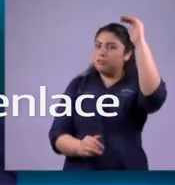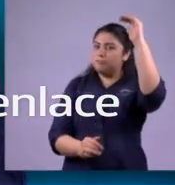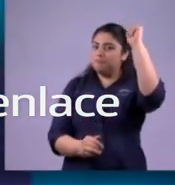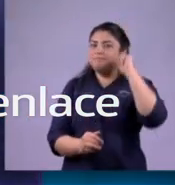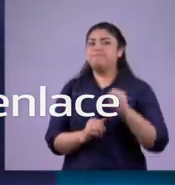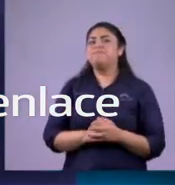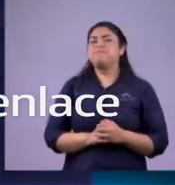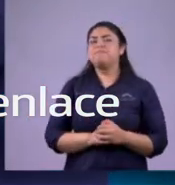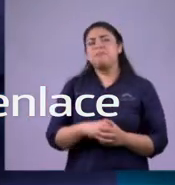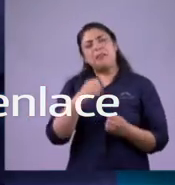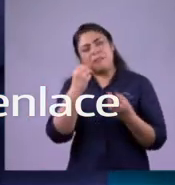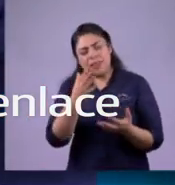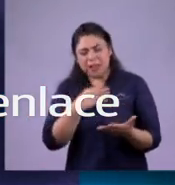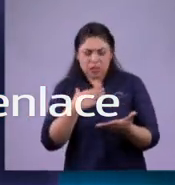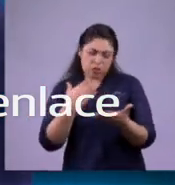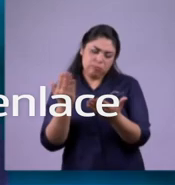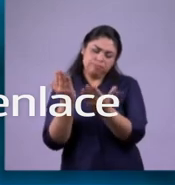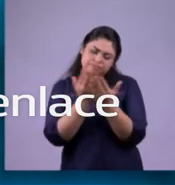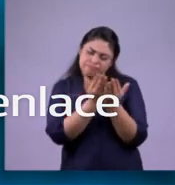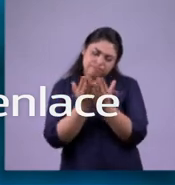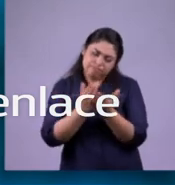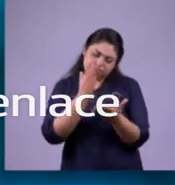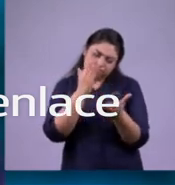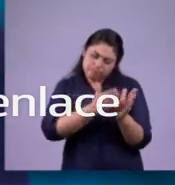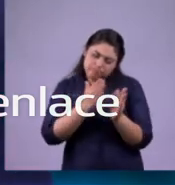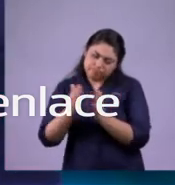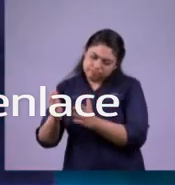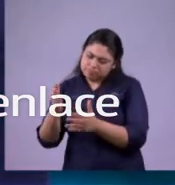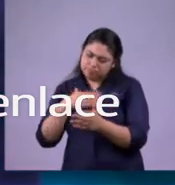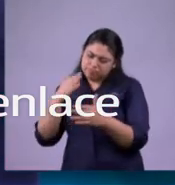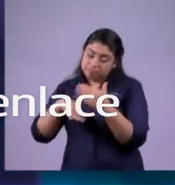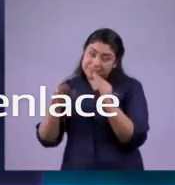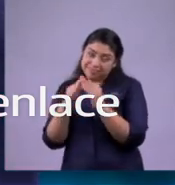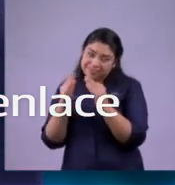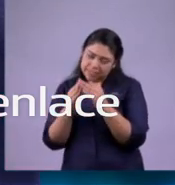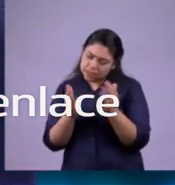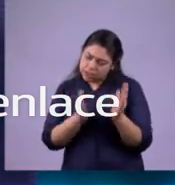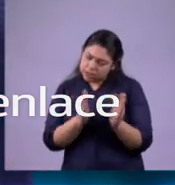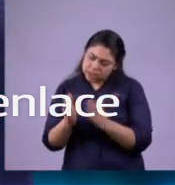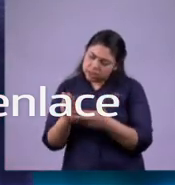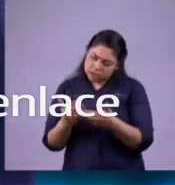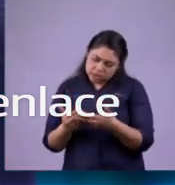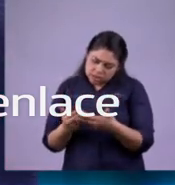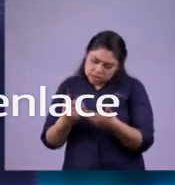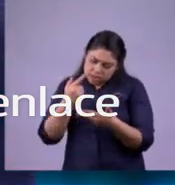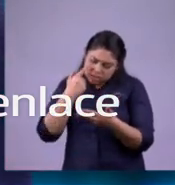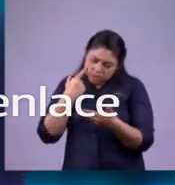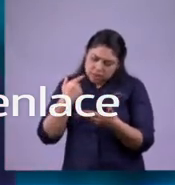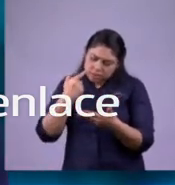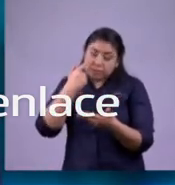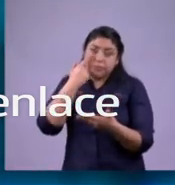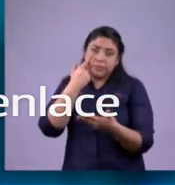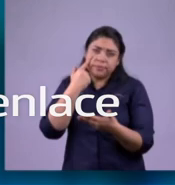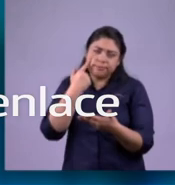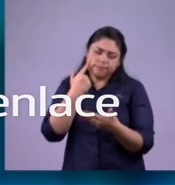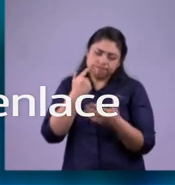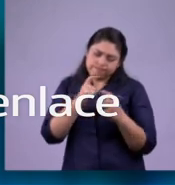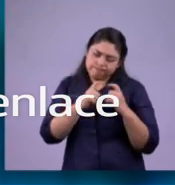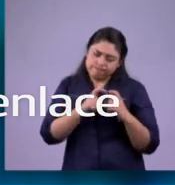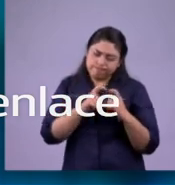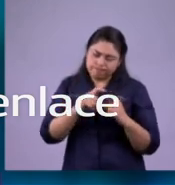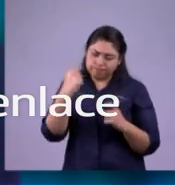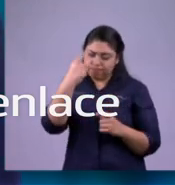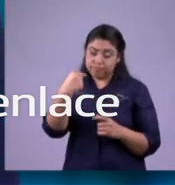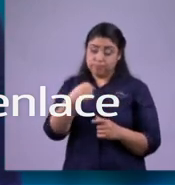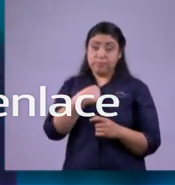preparándolo empecé a llorar porque la pregunta se la hace a todos y me la ha